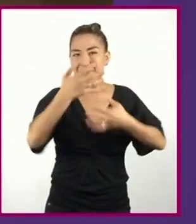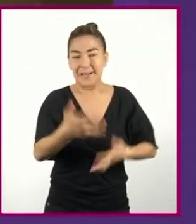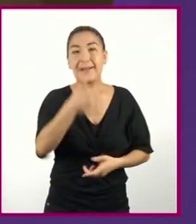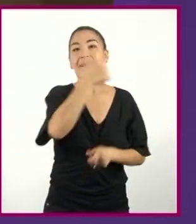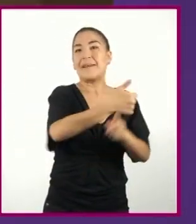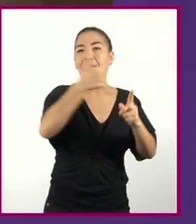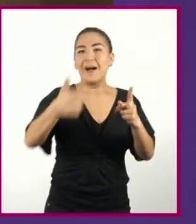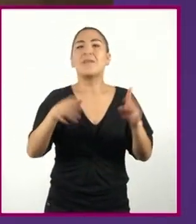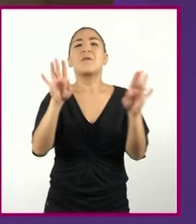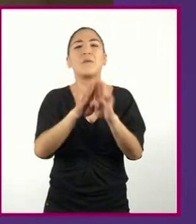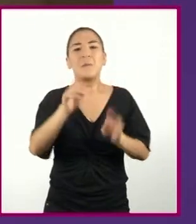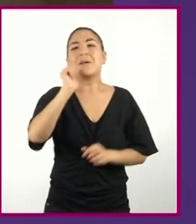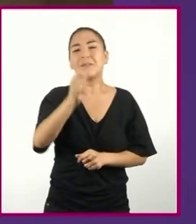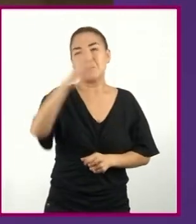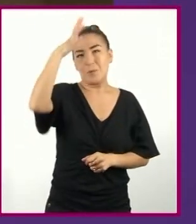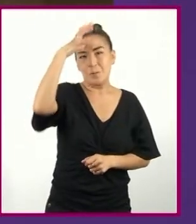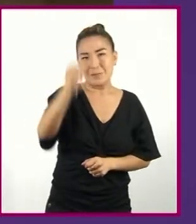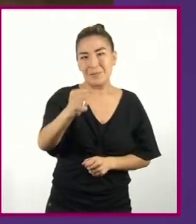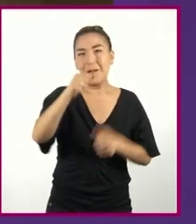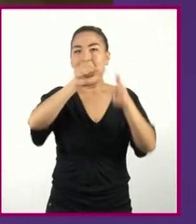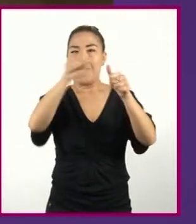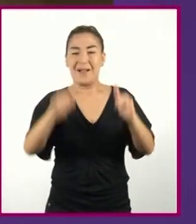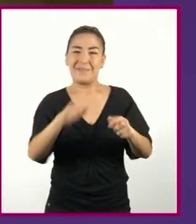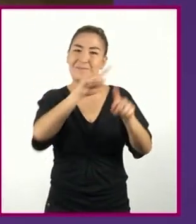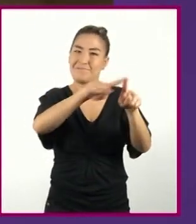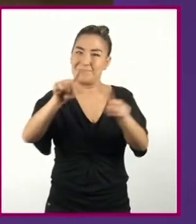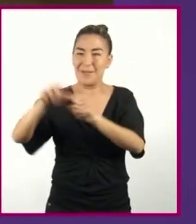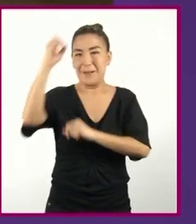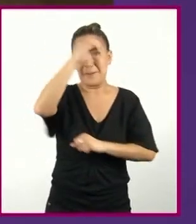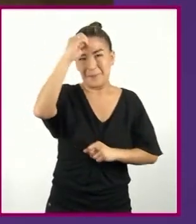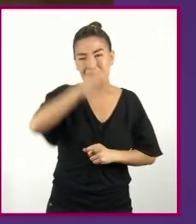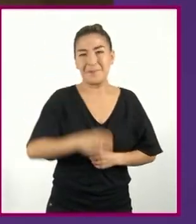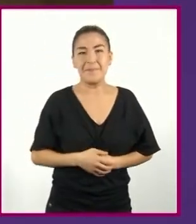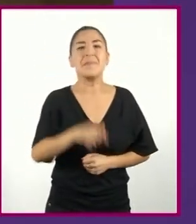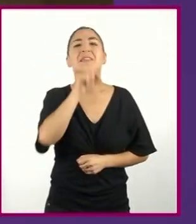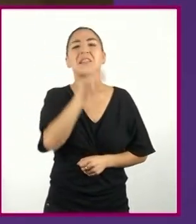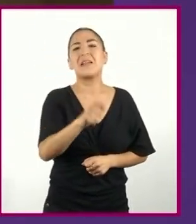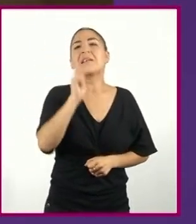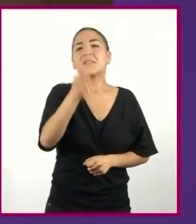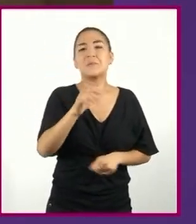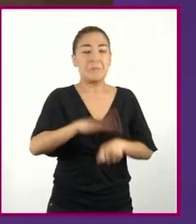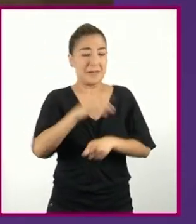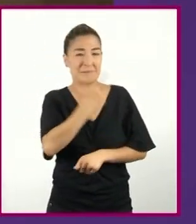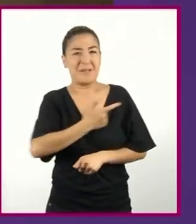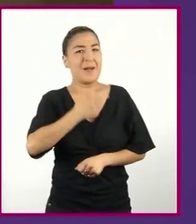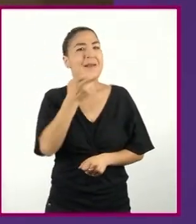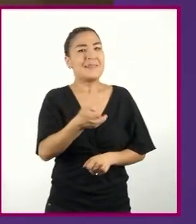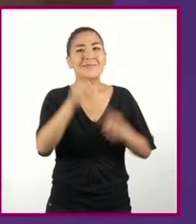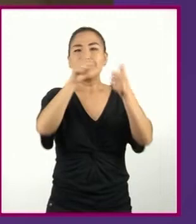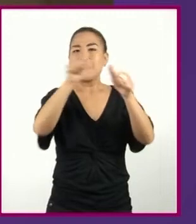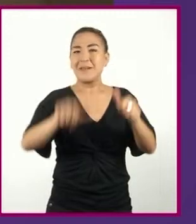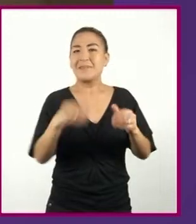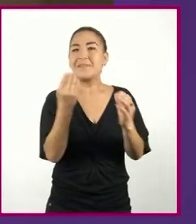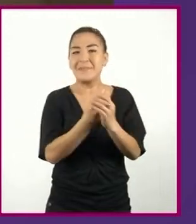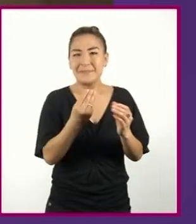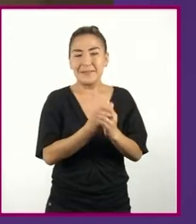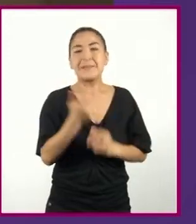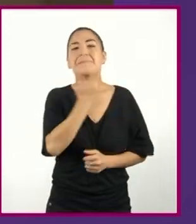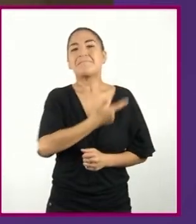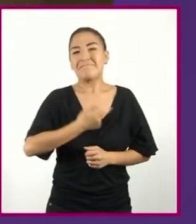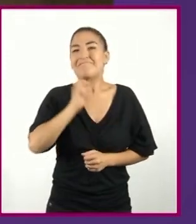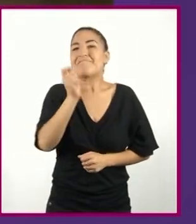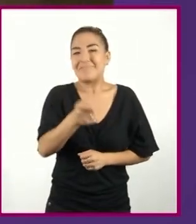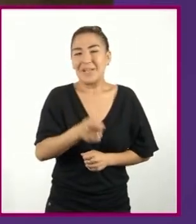puede comprender el concepto de arte. También, ¿qué es lo que más me ha gustado de estas sesiones? Lo que más me ha